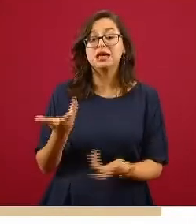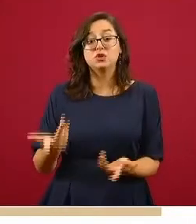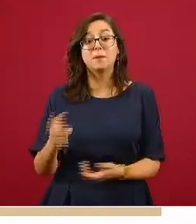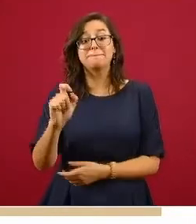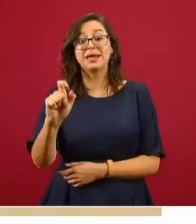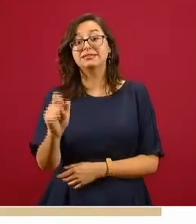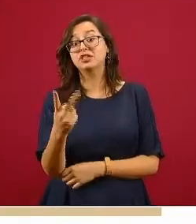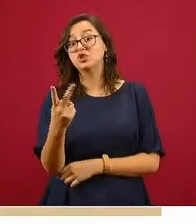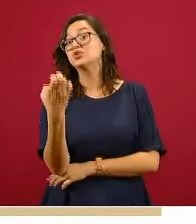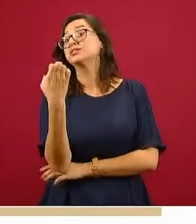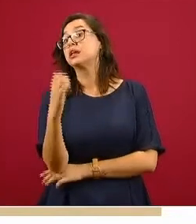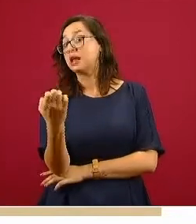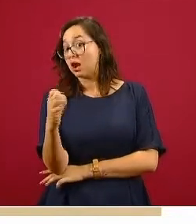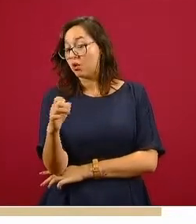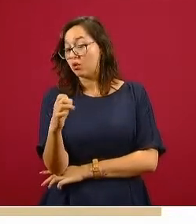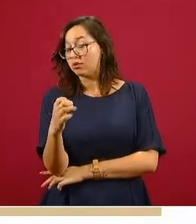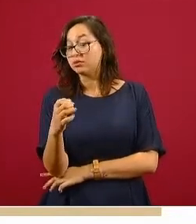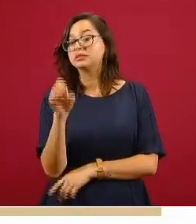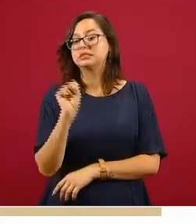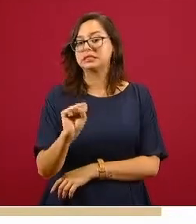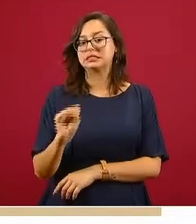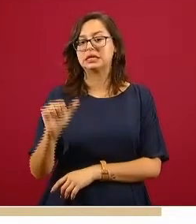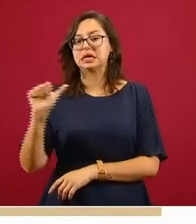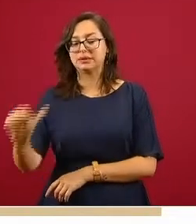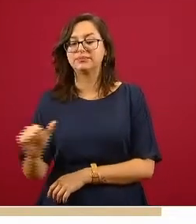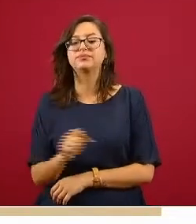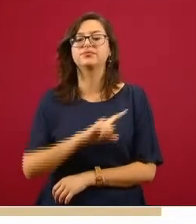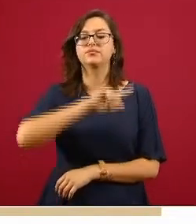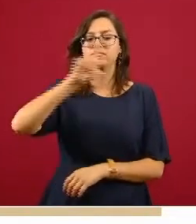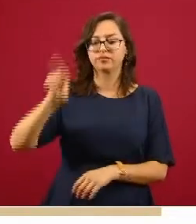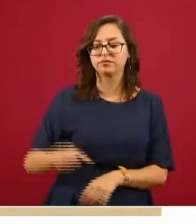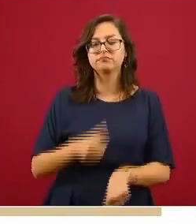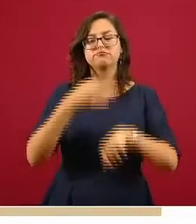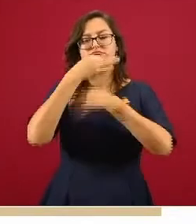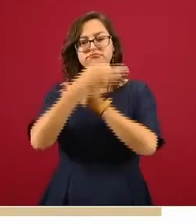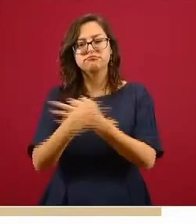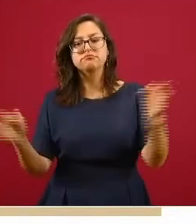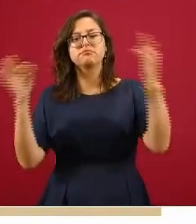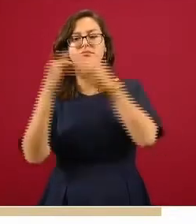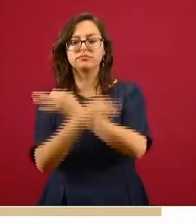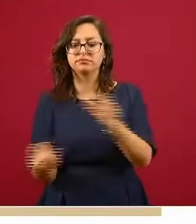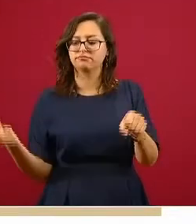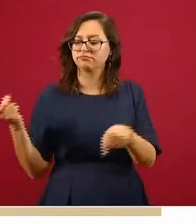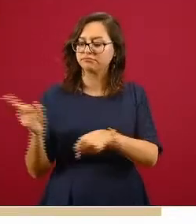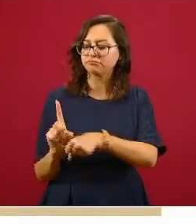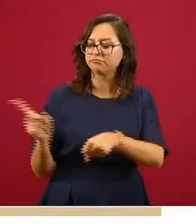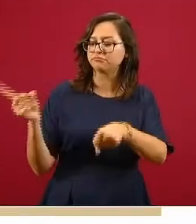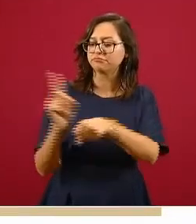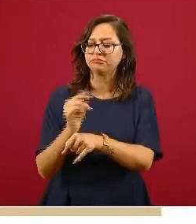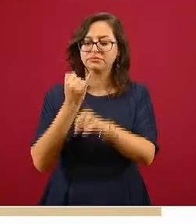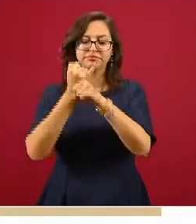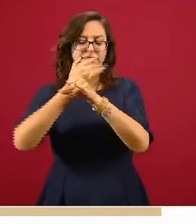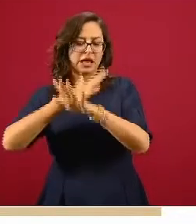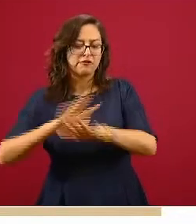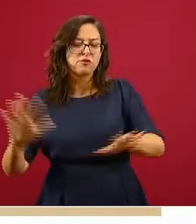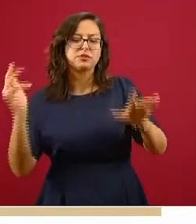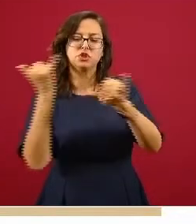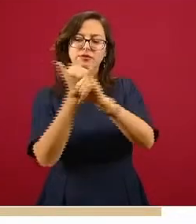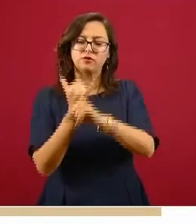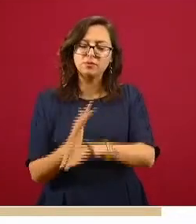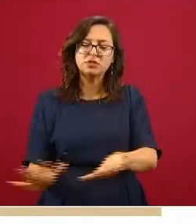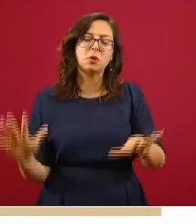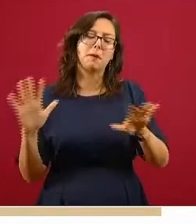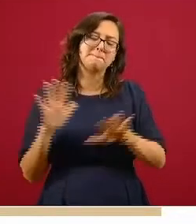formulamos un primer comunicado técnico que ha seguido siendo el comunicado técnico diario con sus distintas